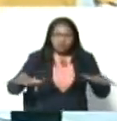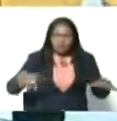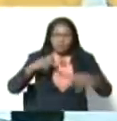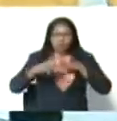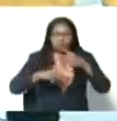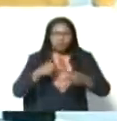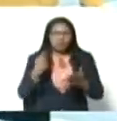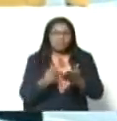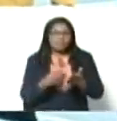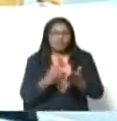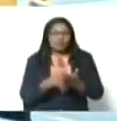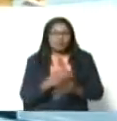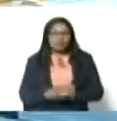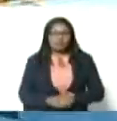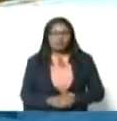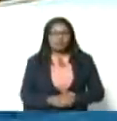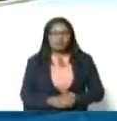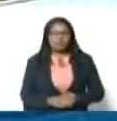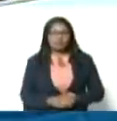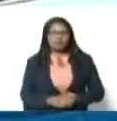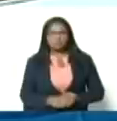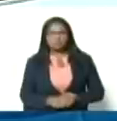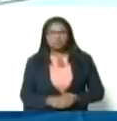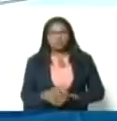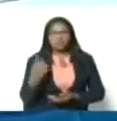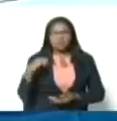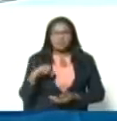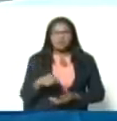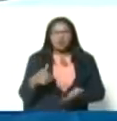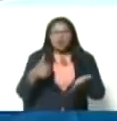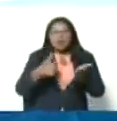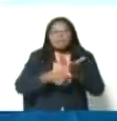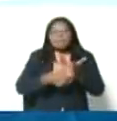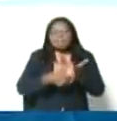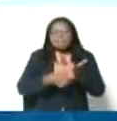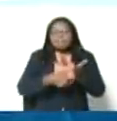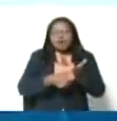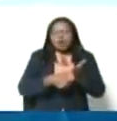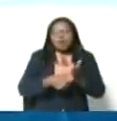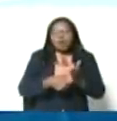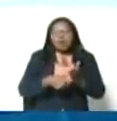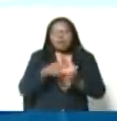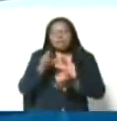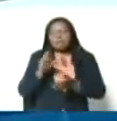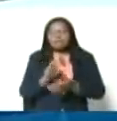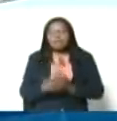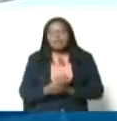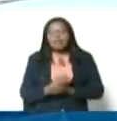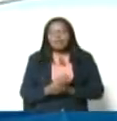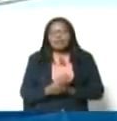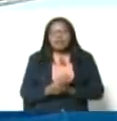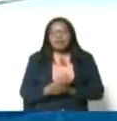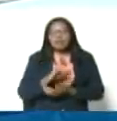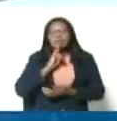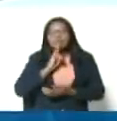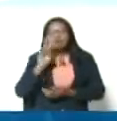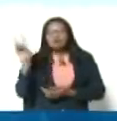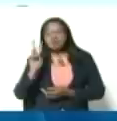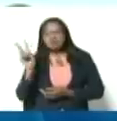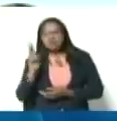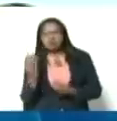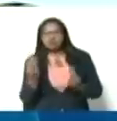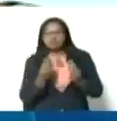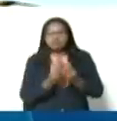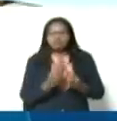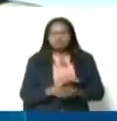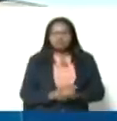de pago, ¿sí? Vamos a contar con lo que es el biopago, con los compañeros del Banco de Venezuela, vamos a poder debitar directo cuando